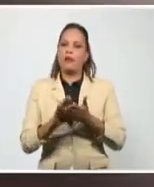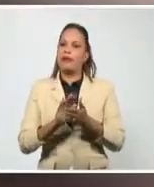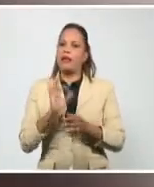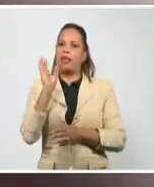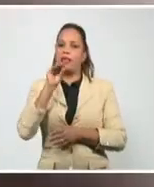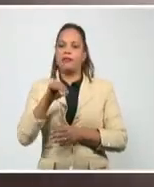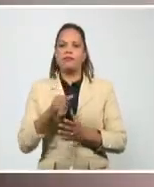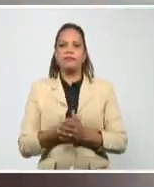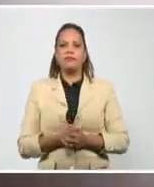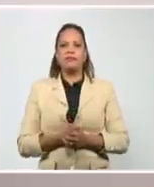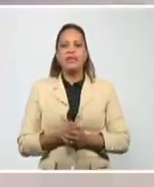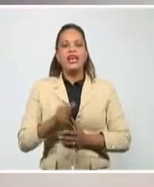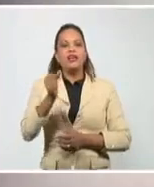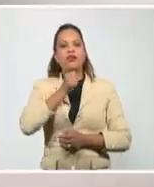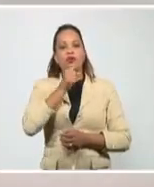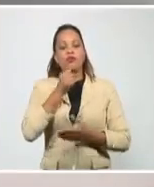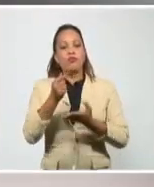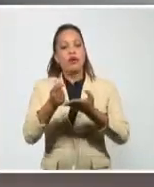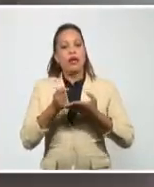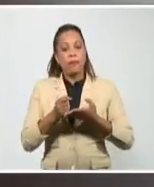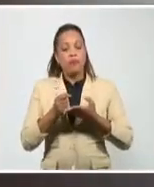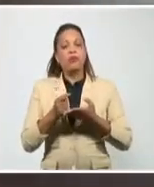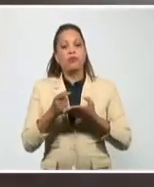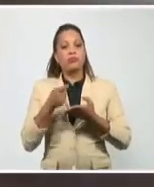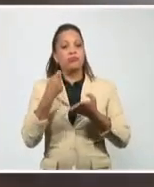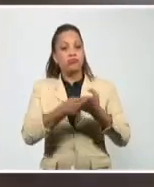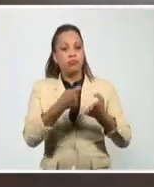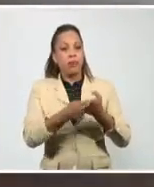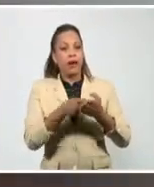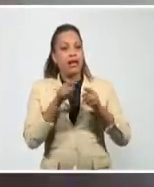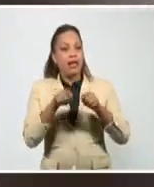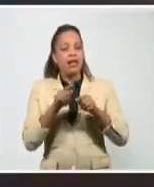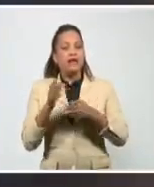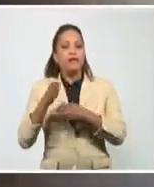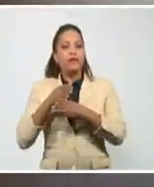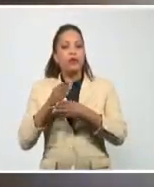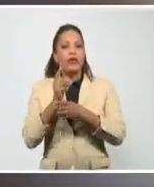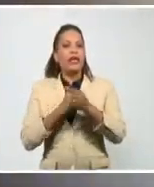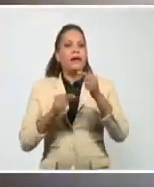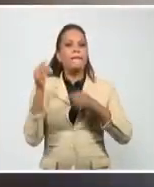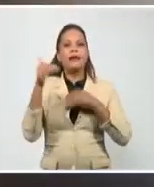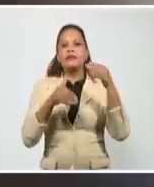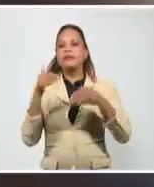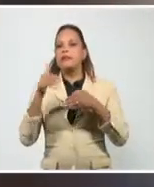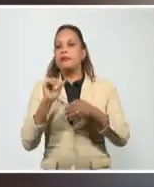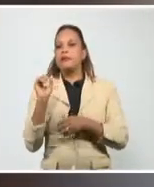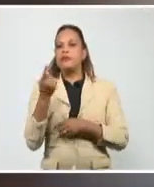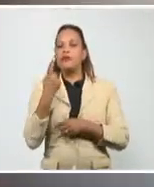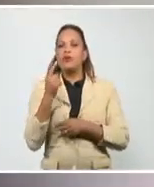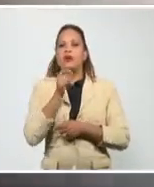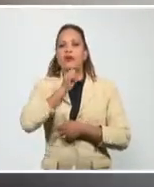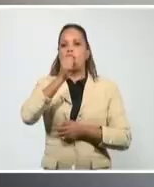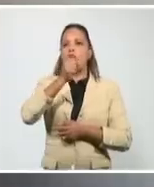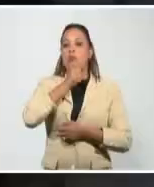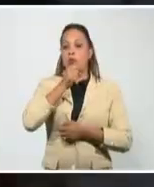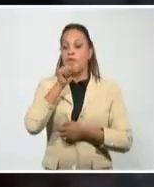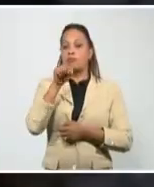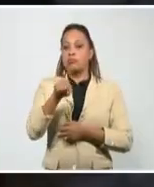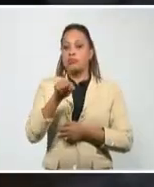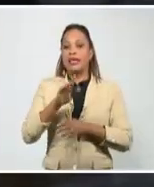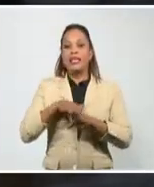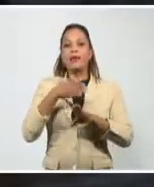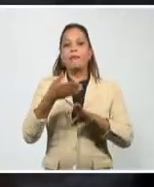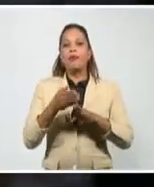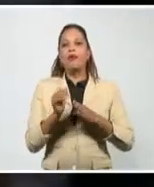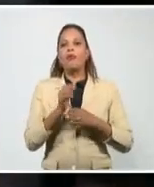Sus discursos y el apoyo que logró capitalizar entre los allí congregados le dan primero participación como mediadora y después como